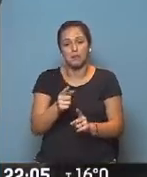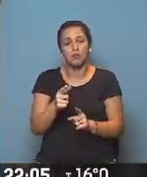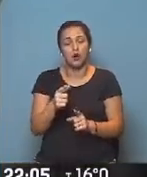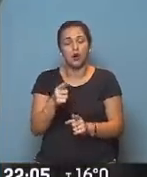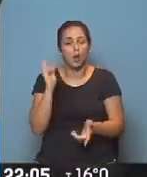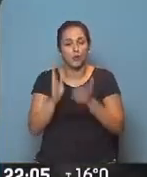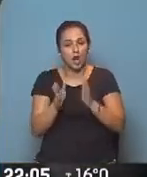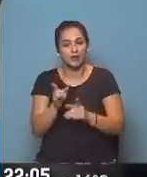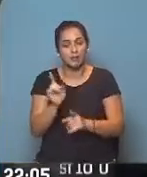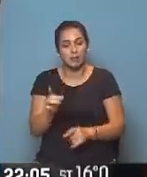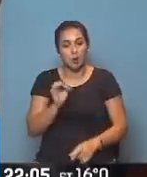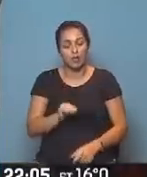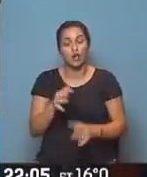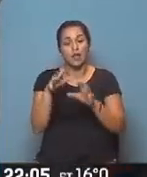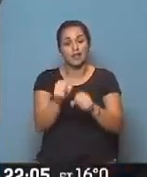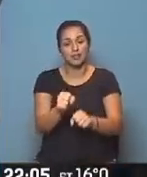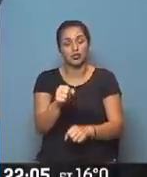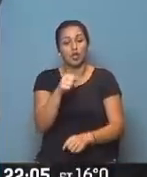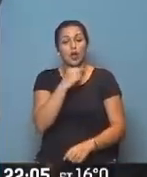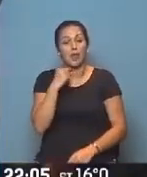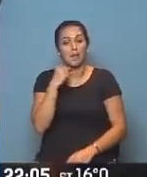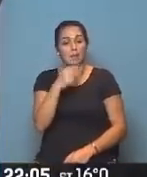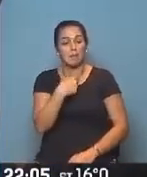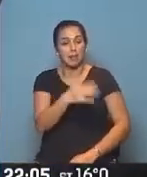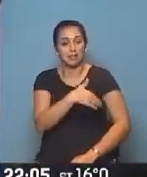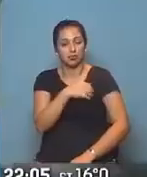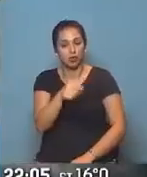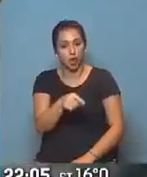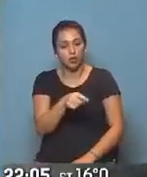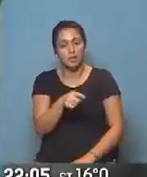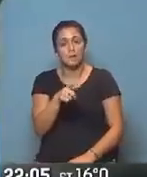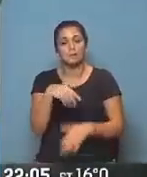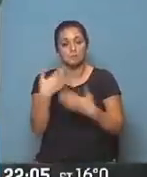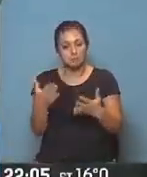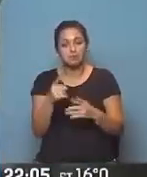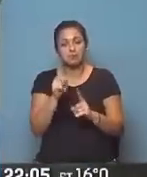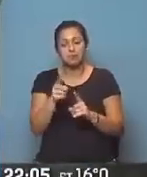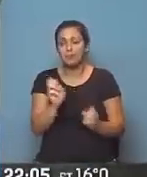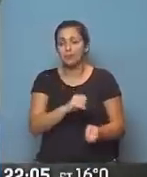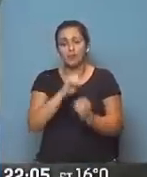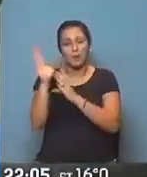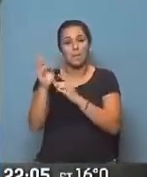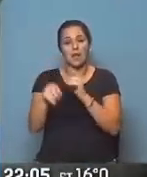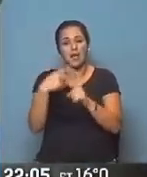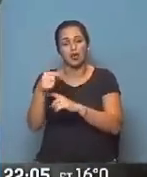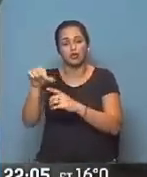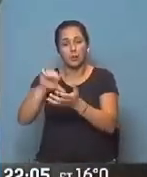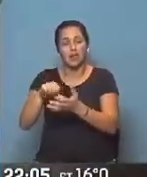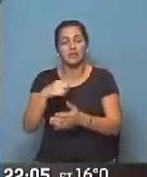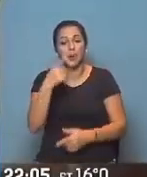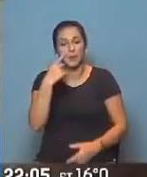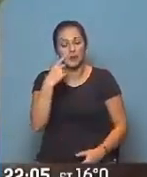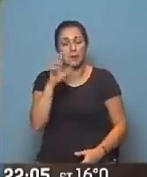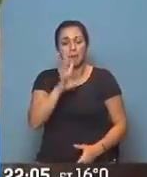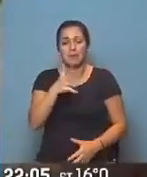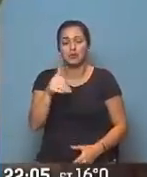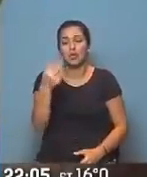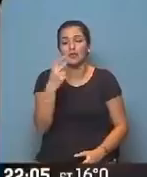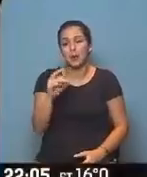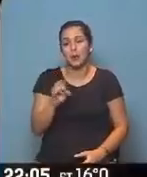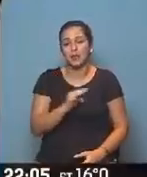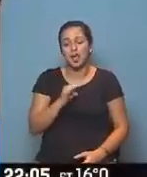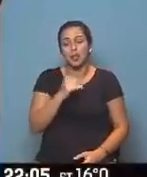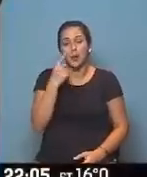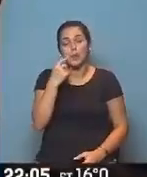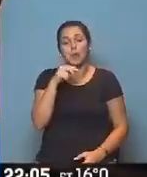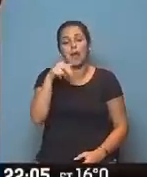La detención de Brunson es la respuesta de Ankara a la no extradición de Gülen, quien vive desde hace casi 20 años en